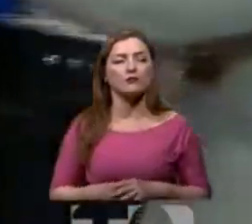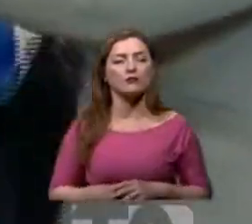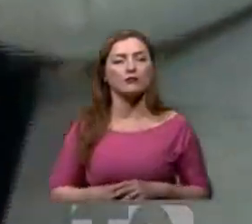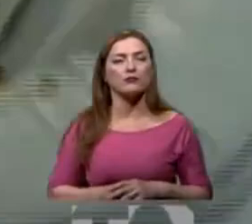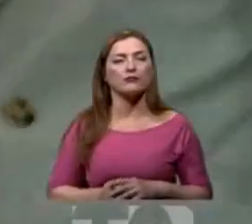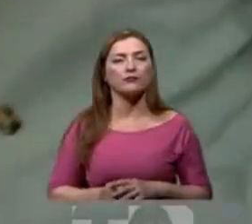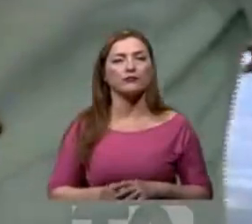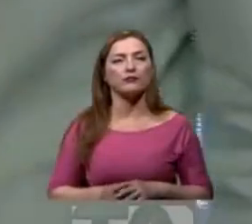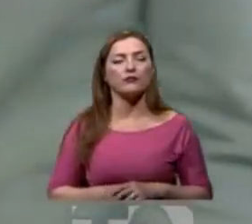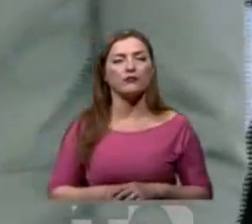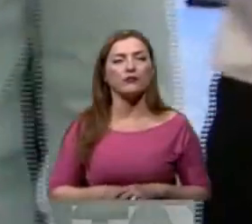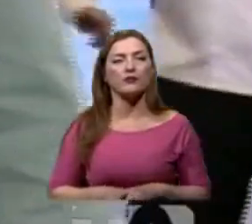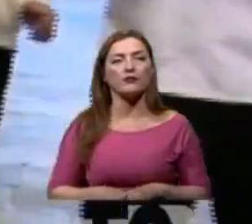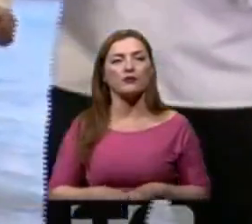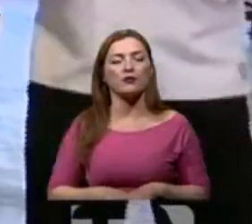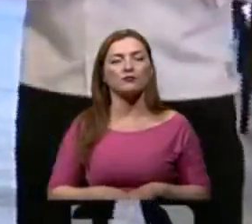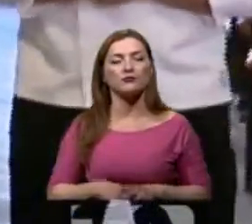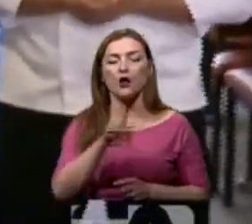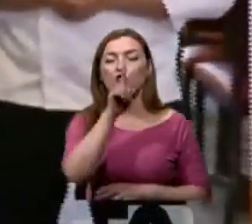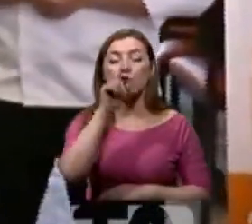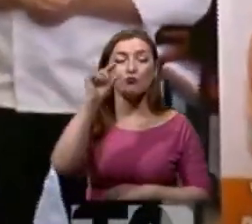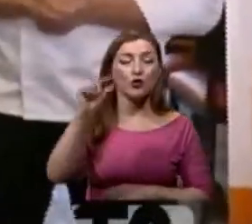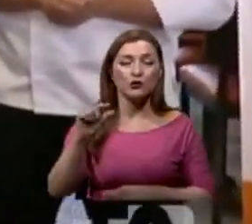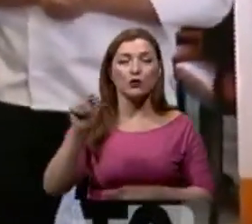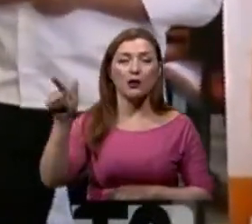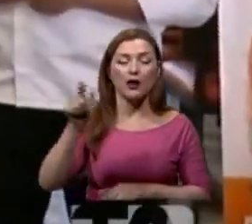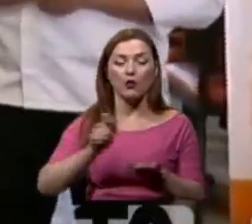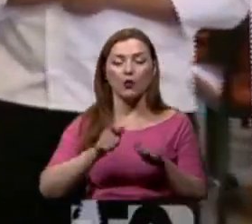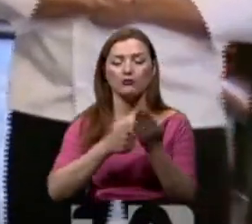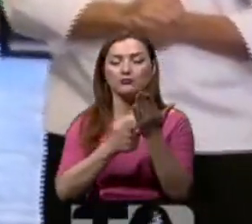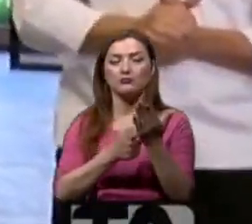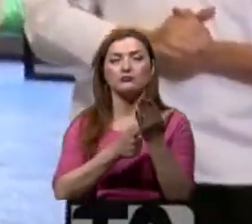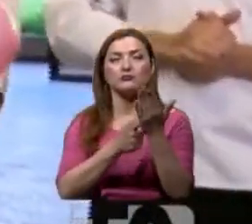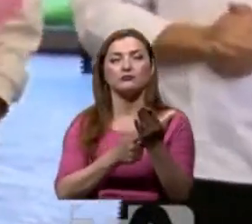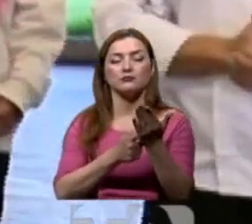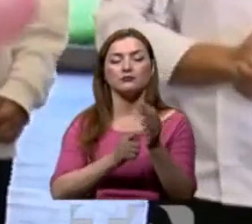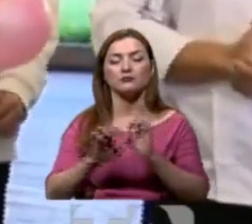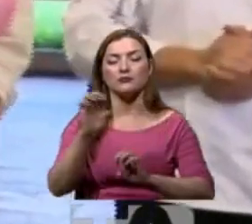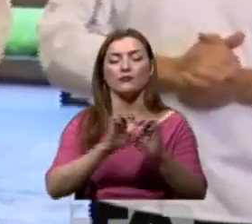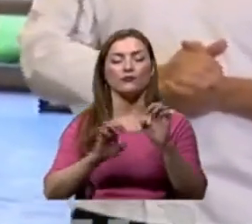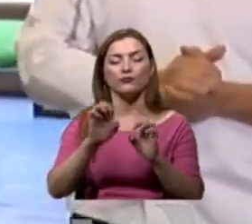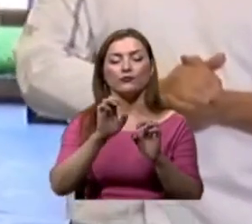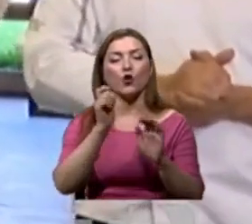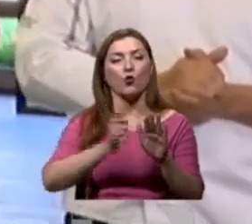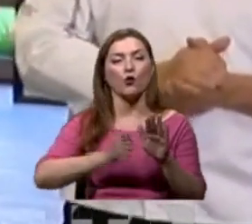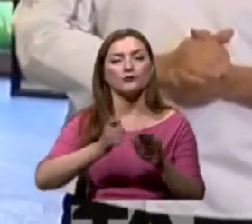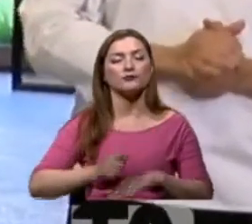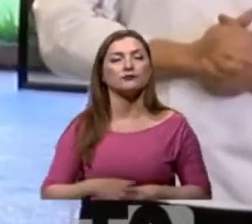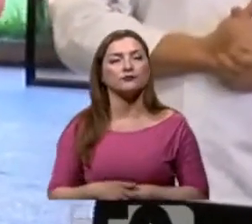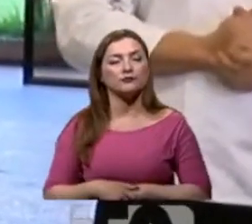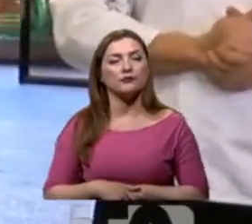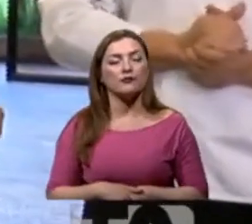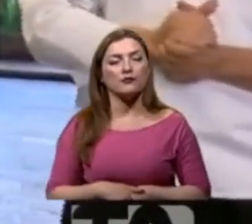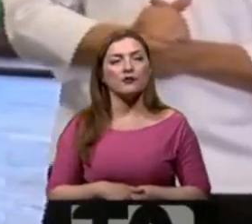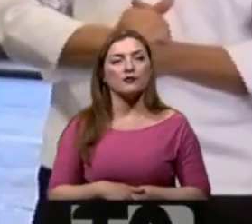Mucha atención, por favor, si hacemos un poquito de silencio, porque es hora de ver la calificación de cada uno de los jueces.